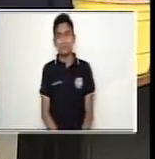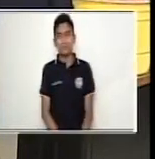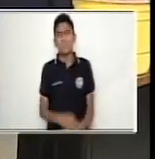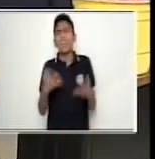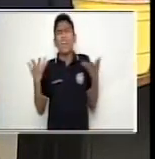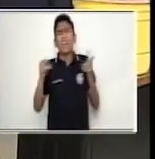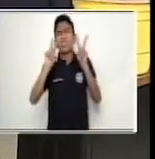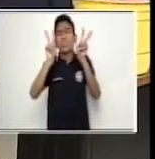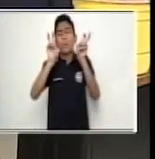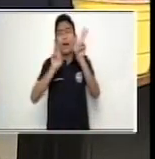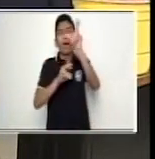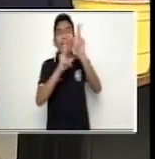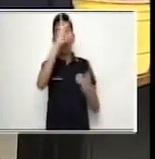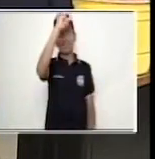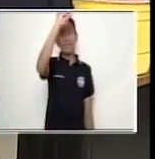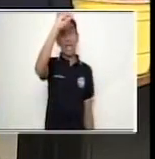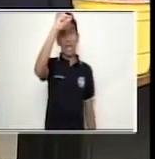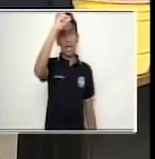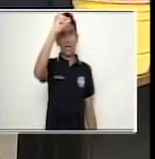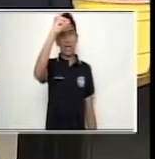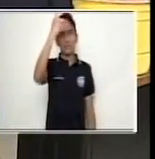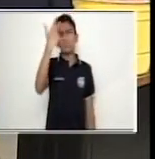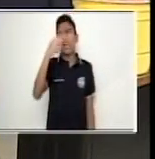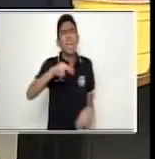debajo de la centena.